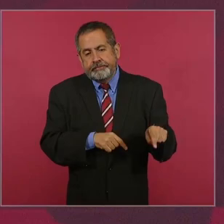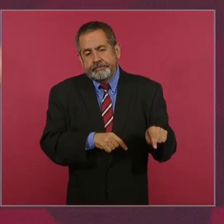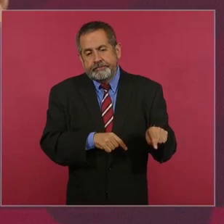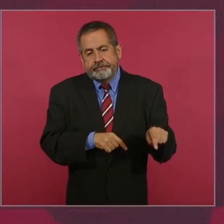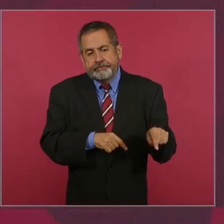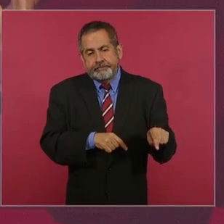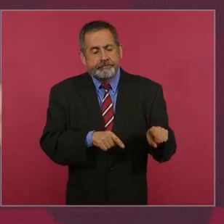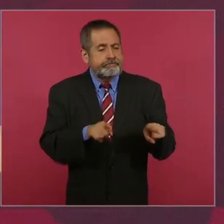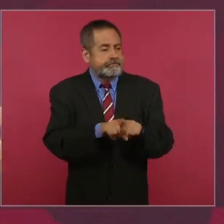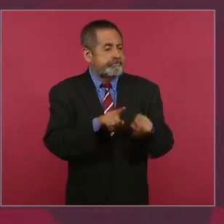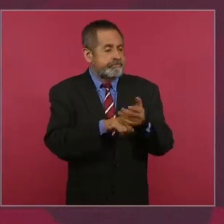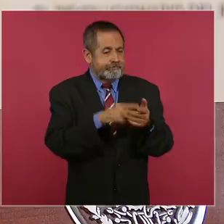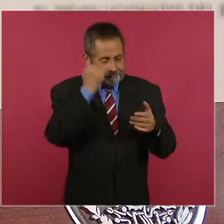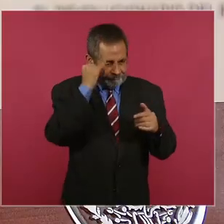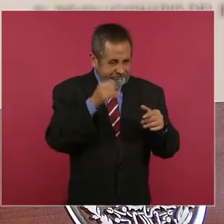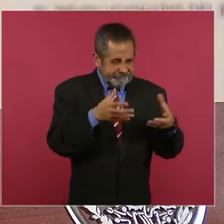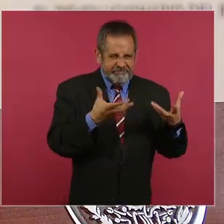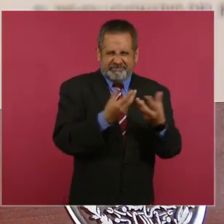conservador que armaron